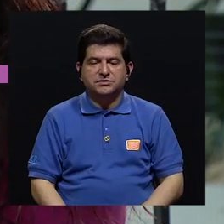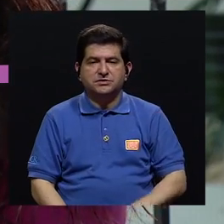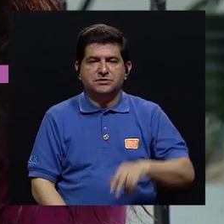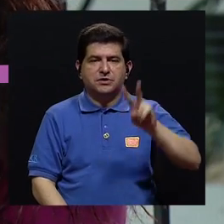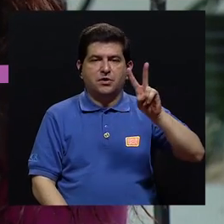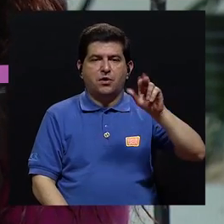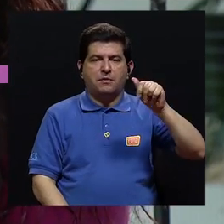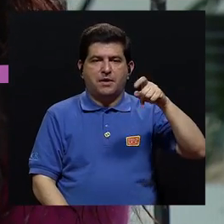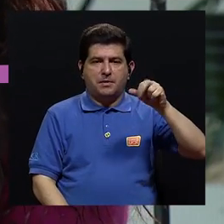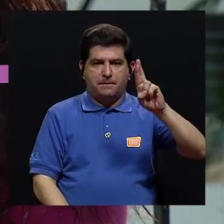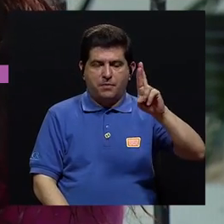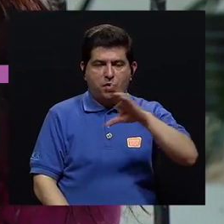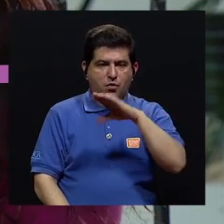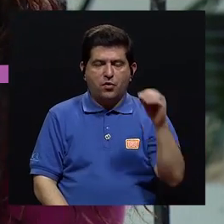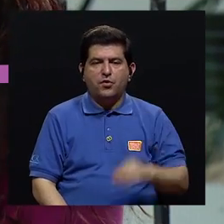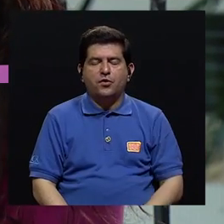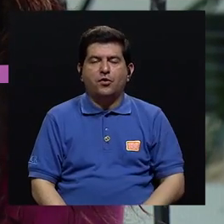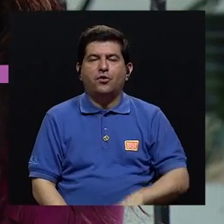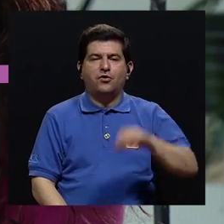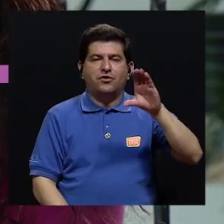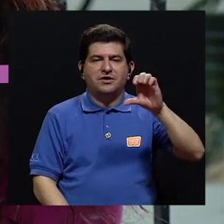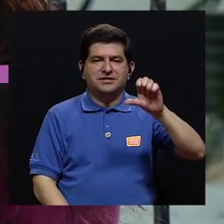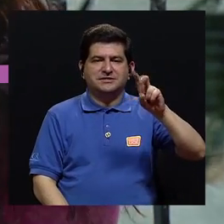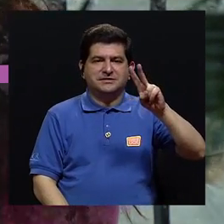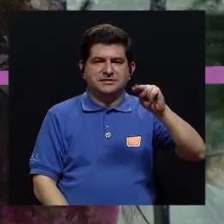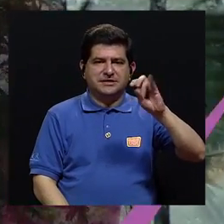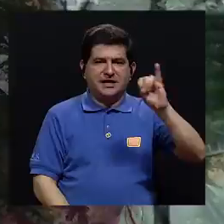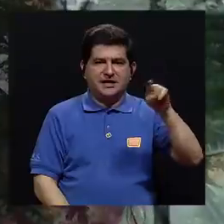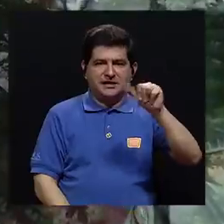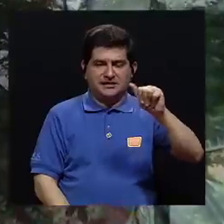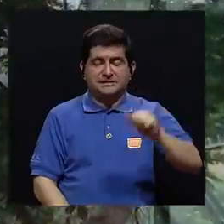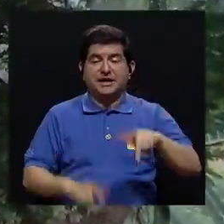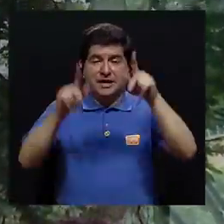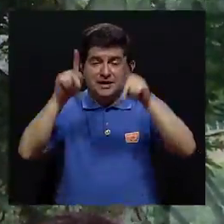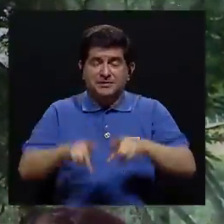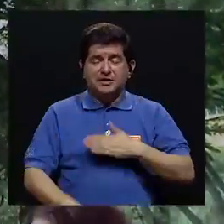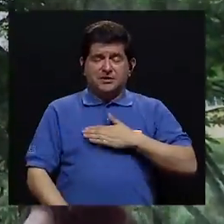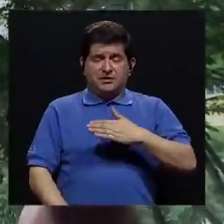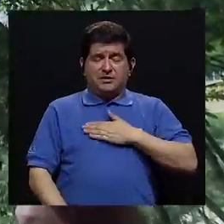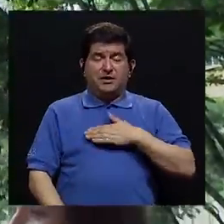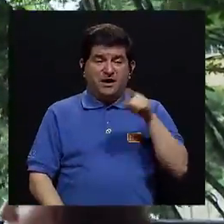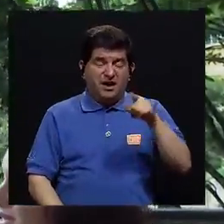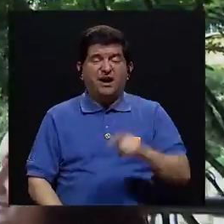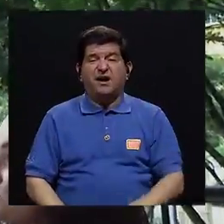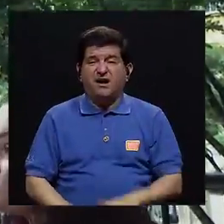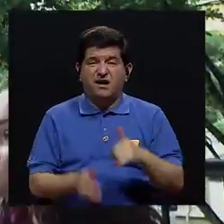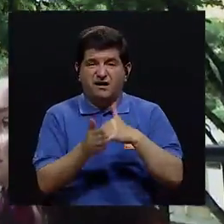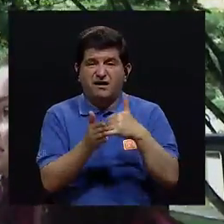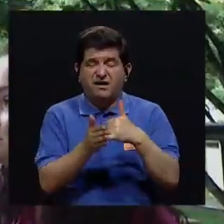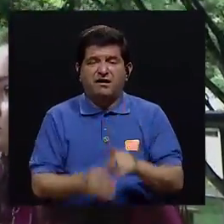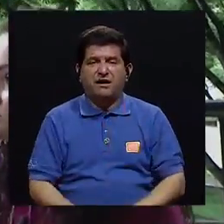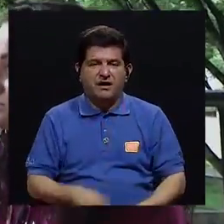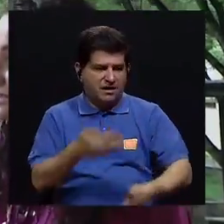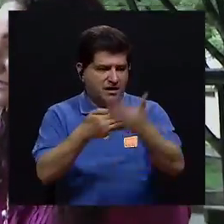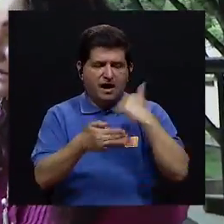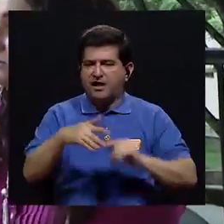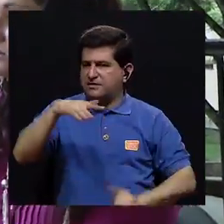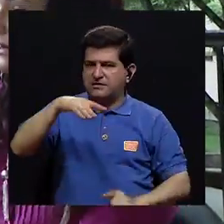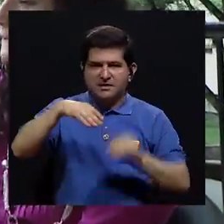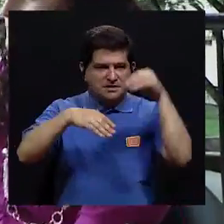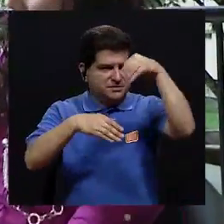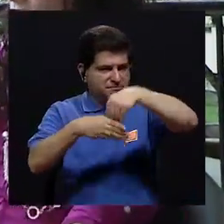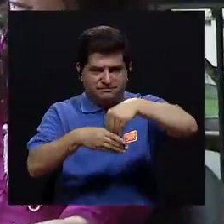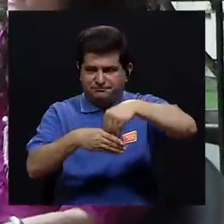los vapores o todo el tema de la ceniza, ¿verdad? La gente asmática es sumamente vulnerable a estos elementos y antes no los teníamos